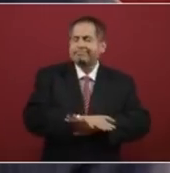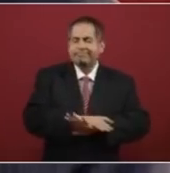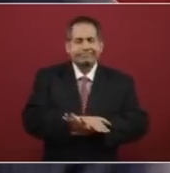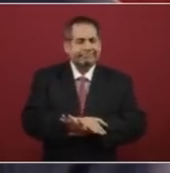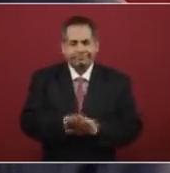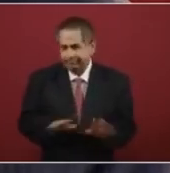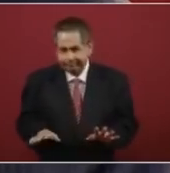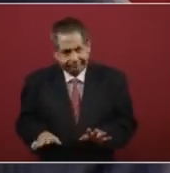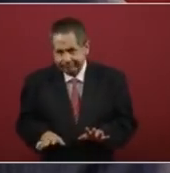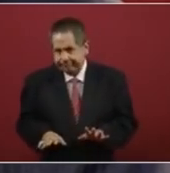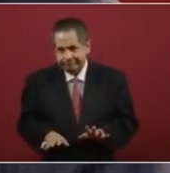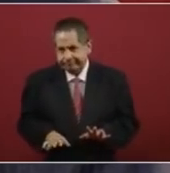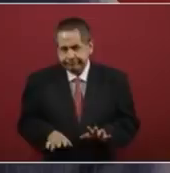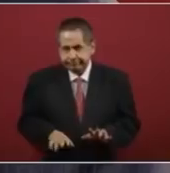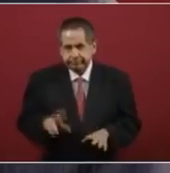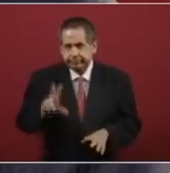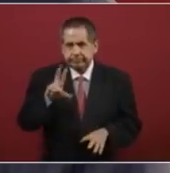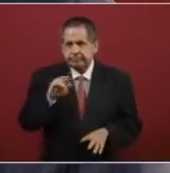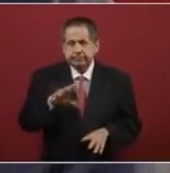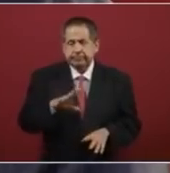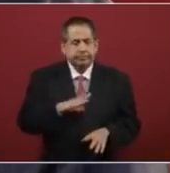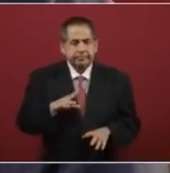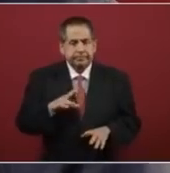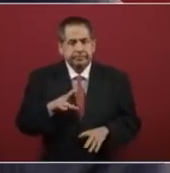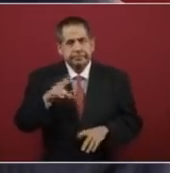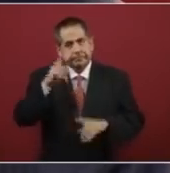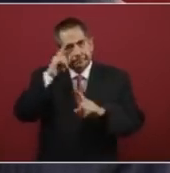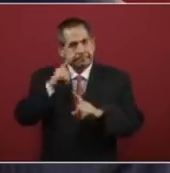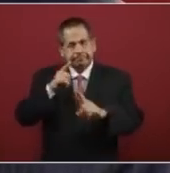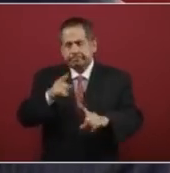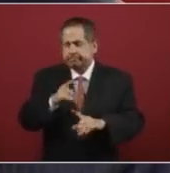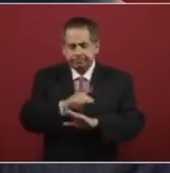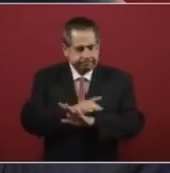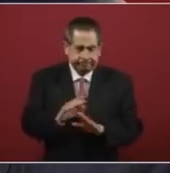no es el propósito